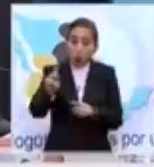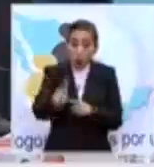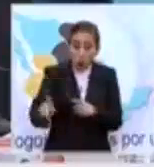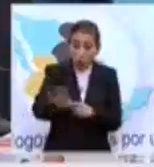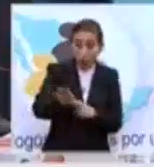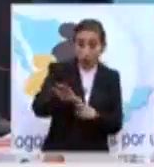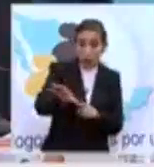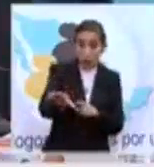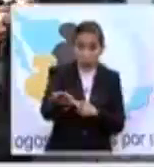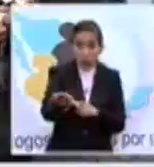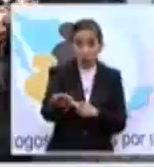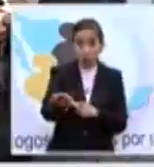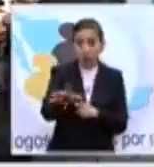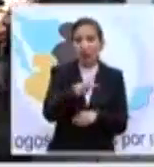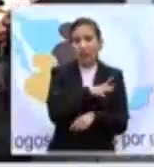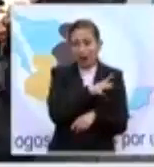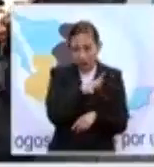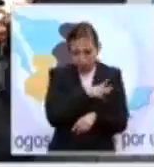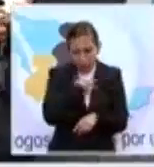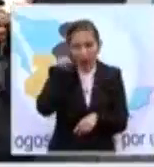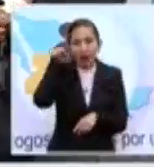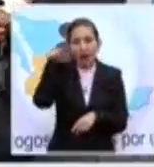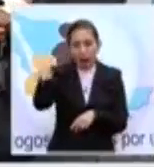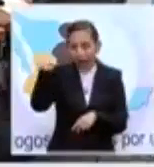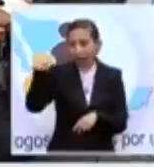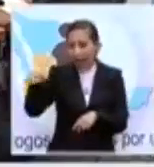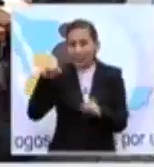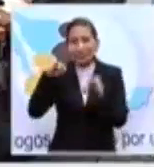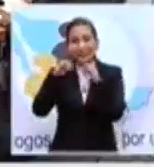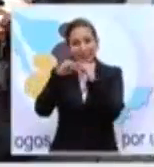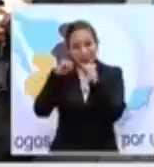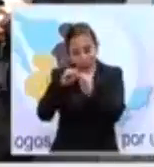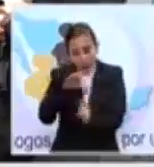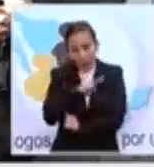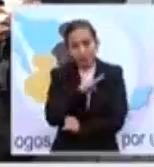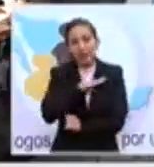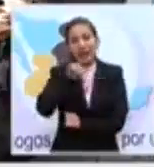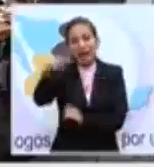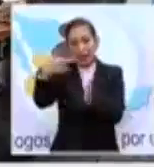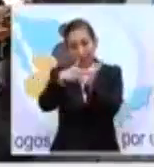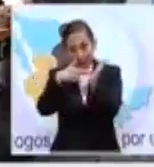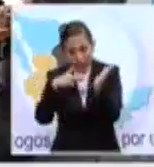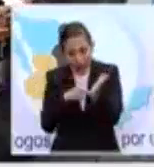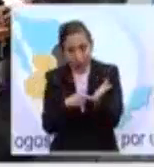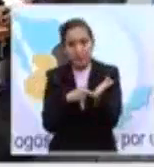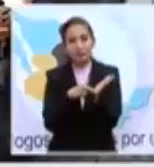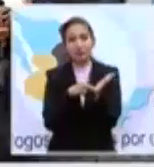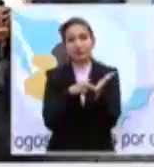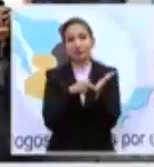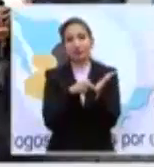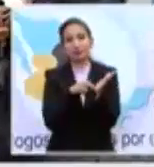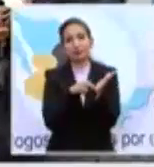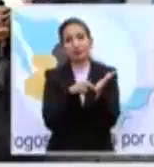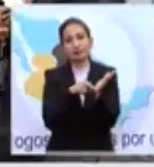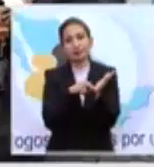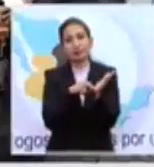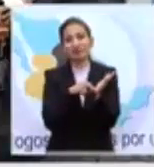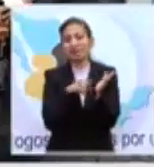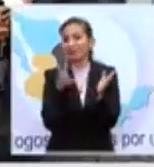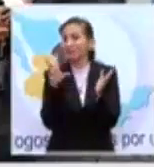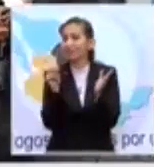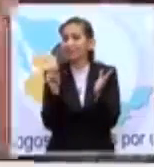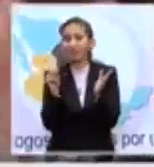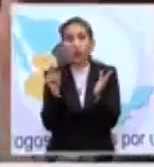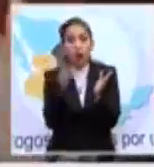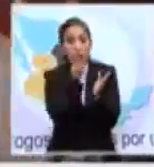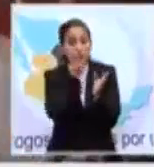en donde, a pesar de que existen las instancias, existe el marco normativo, no se